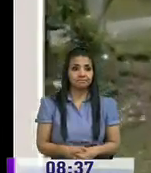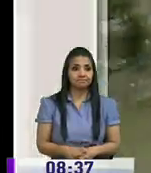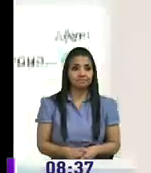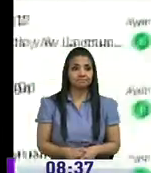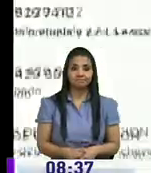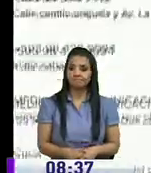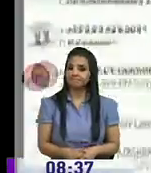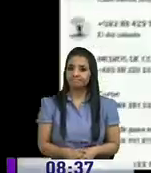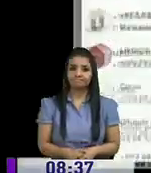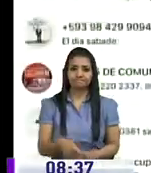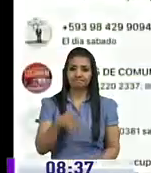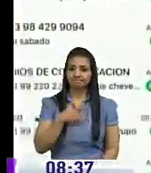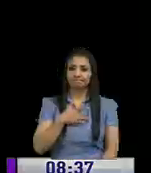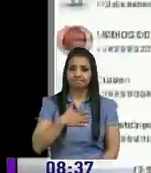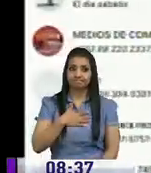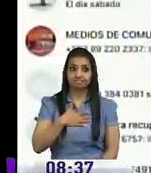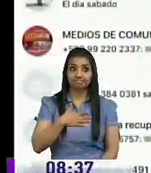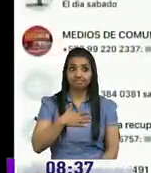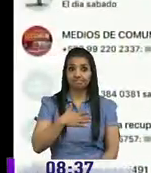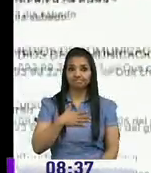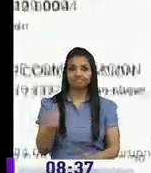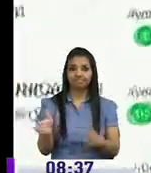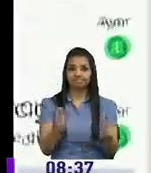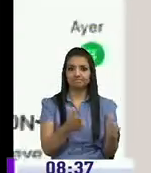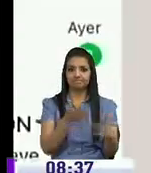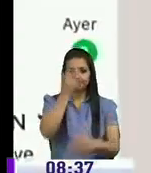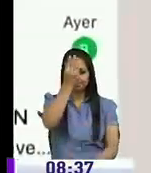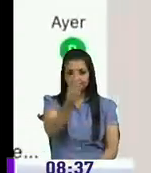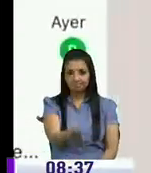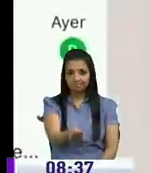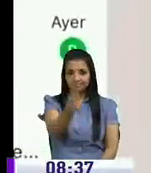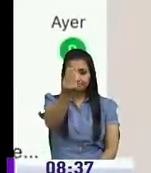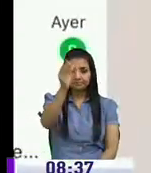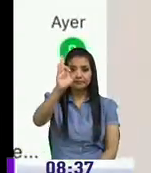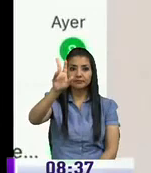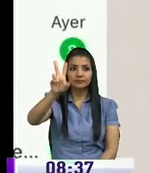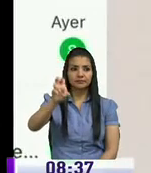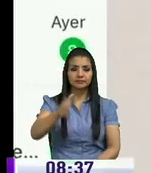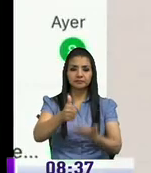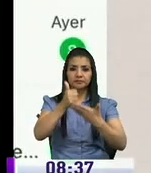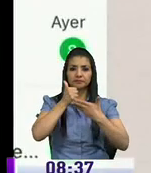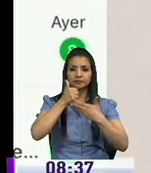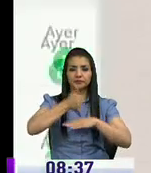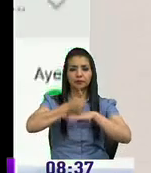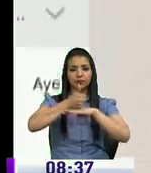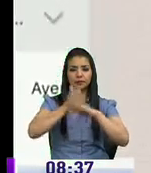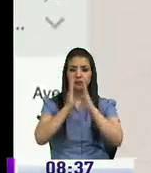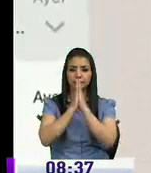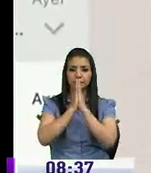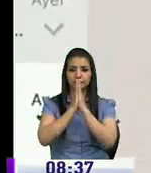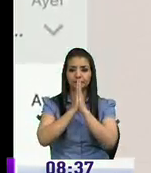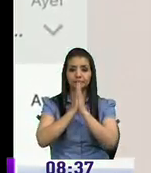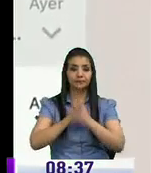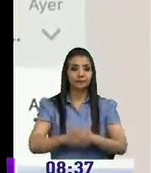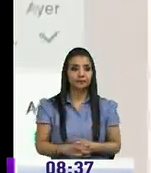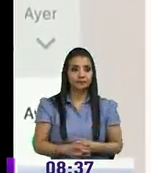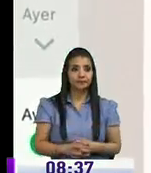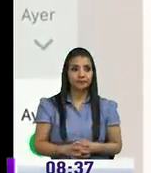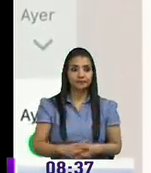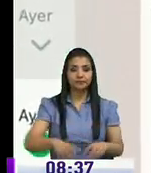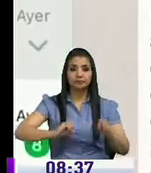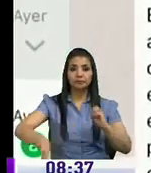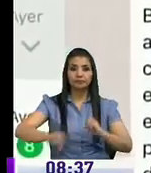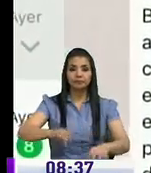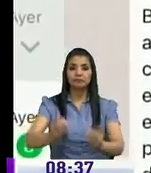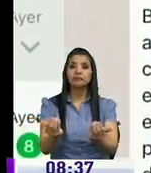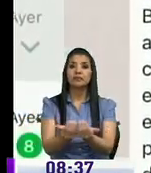Qué barbaridad, ¿no? Terrible. Así dejamos. Buenos días, TVC. Quisiera ayuda a la autoridad, hace un llamado de atención a la comunidad, ya que a veces bota en la